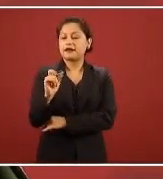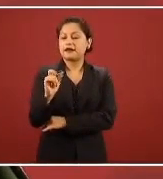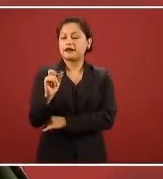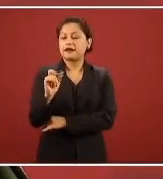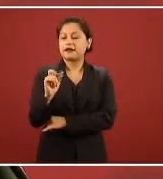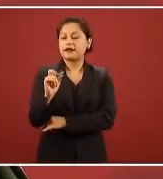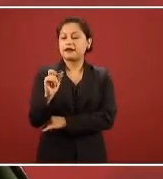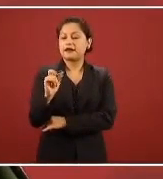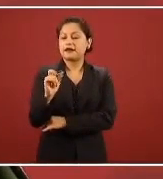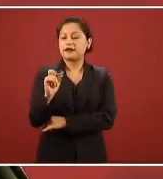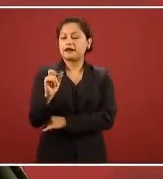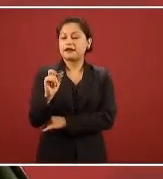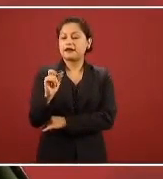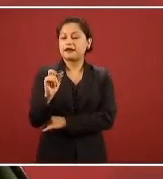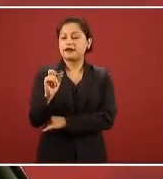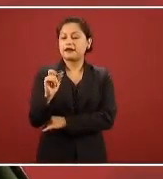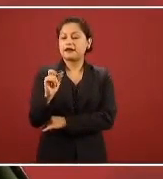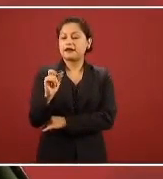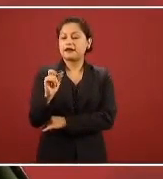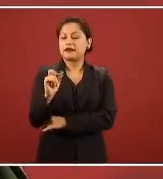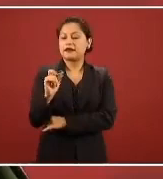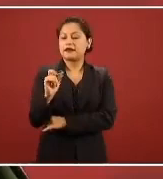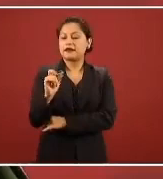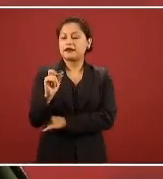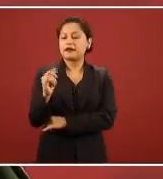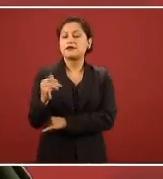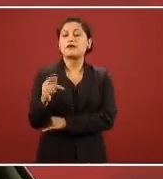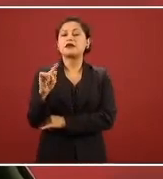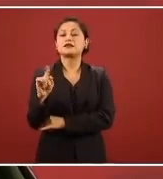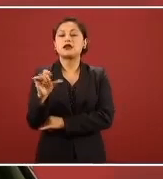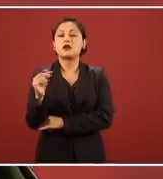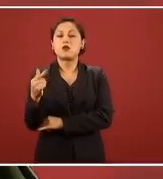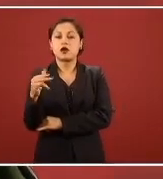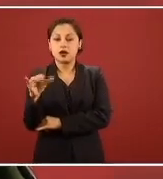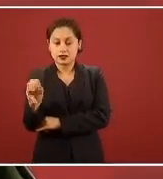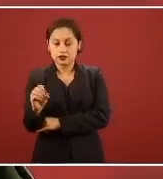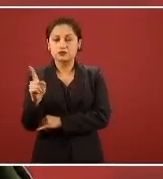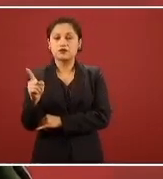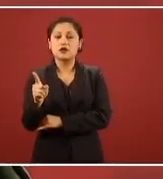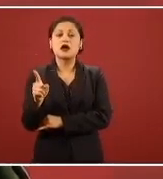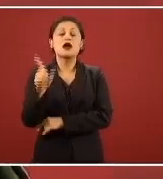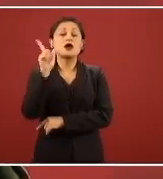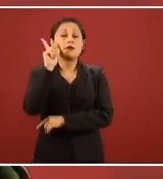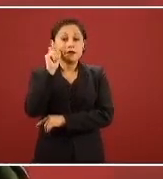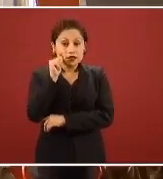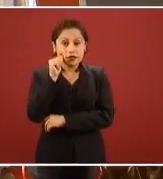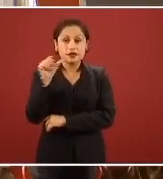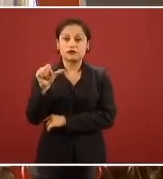are the ones that are being opened up. That's a lot. Que será el día de mañana,